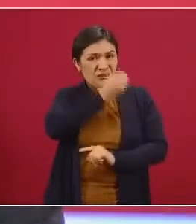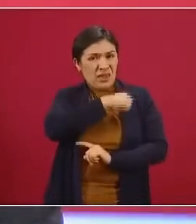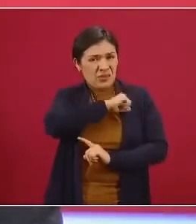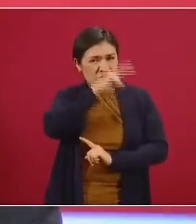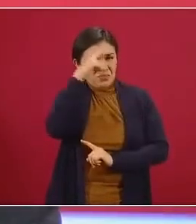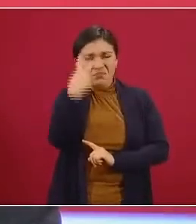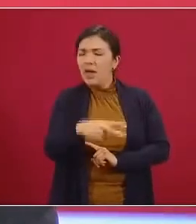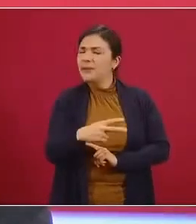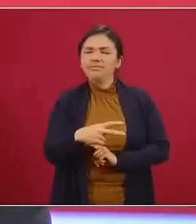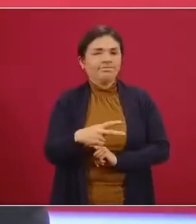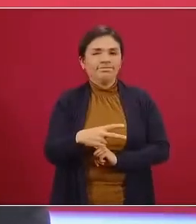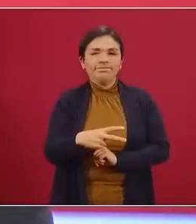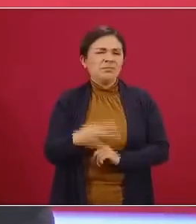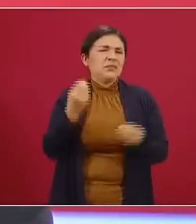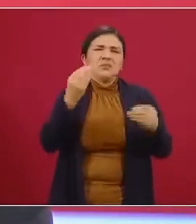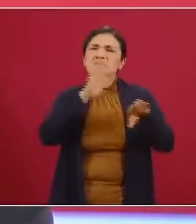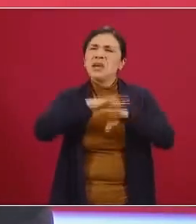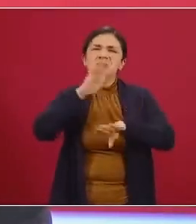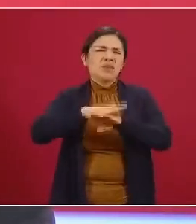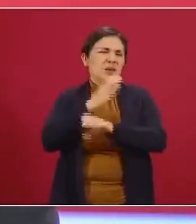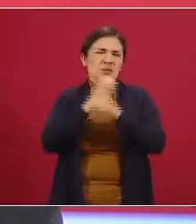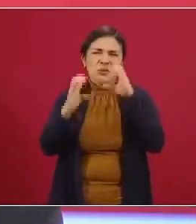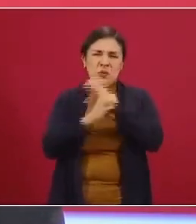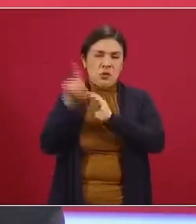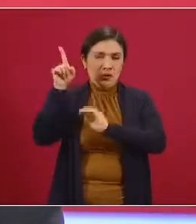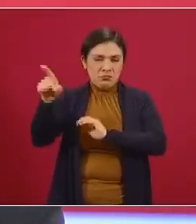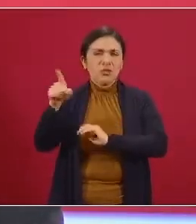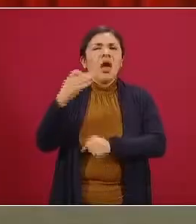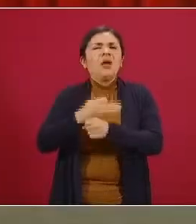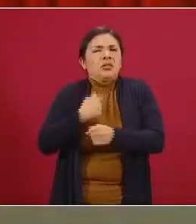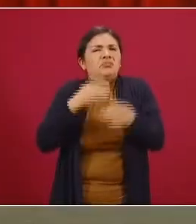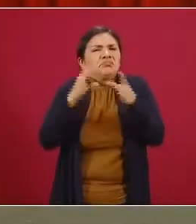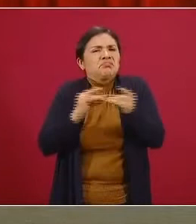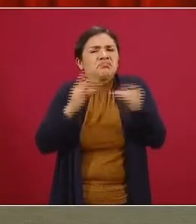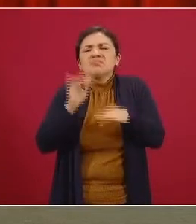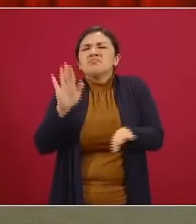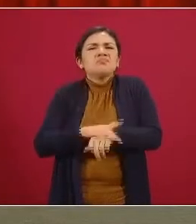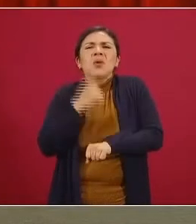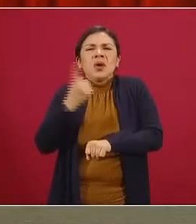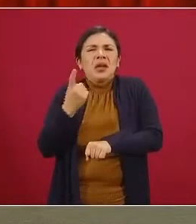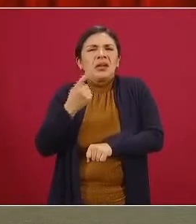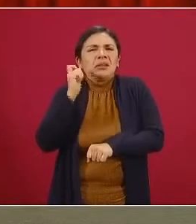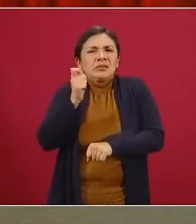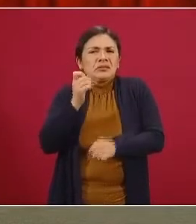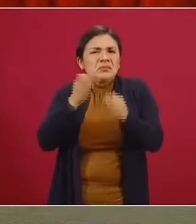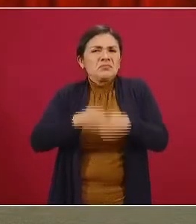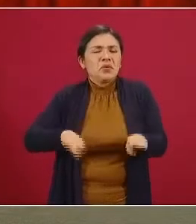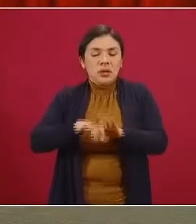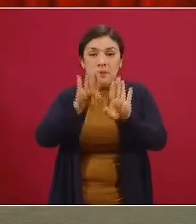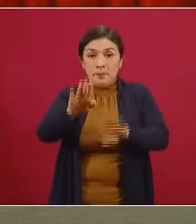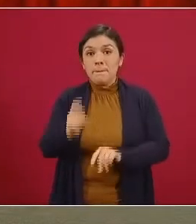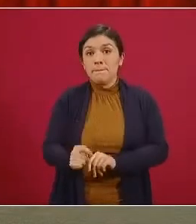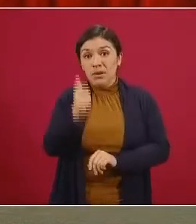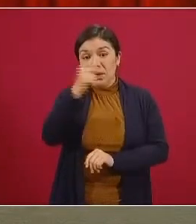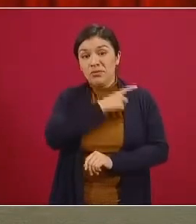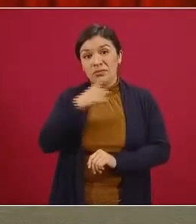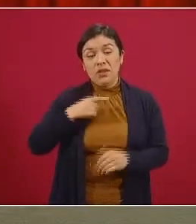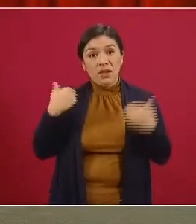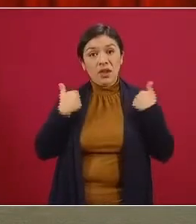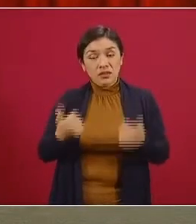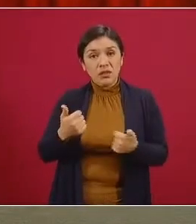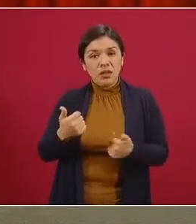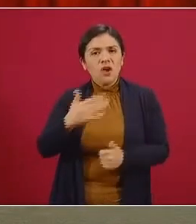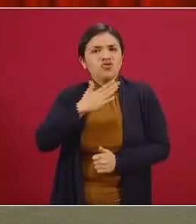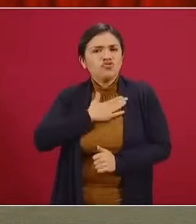mexicano y muchas otras características. ¿Por qué lo digo y por qué quiero enfatizar? Primero, el dejar en claro cuál es